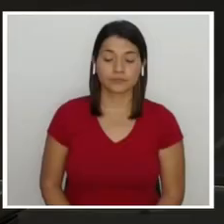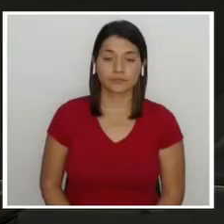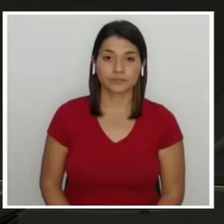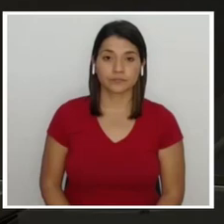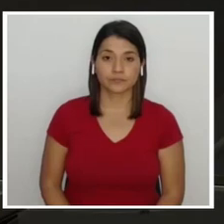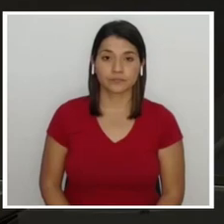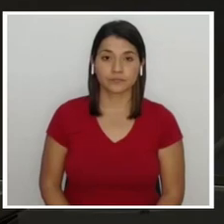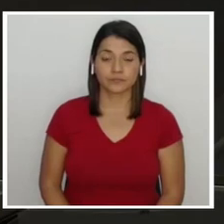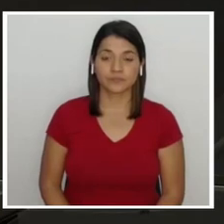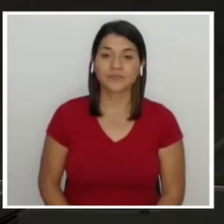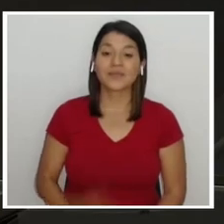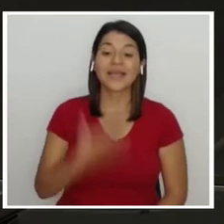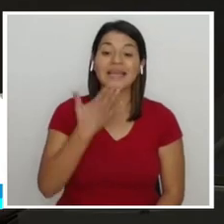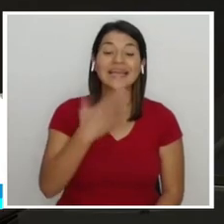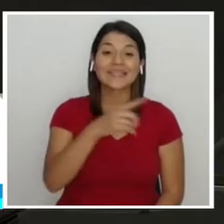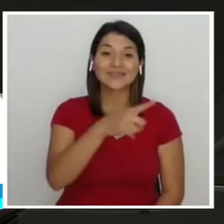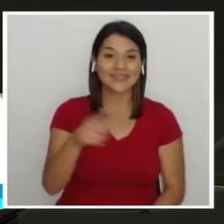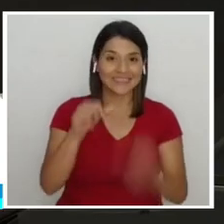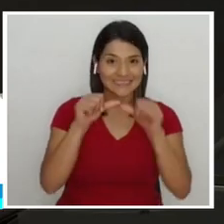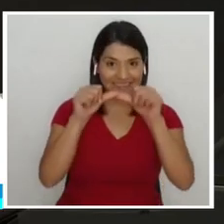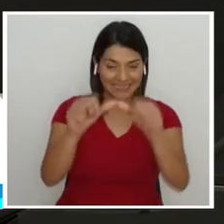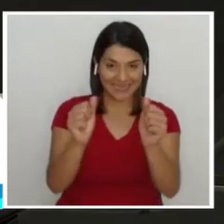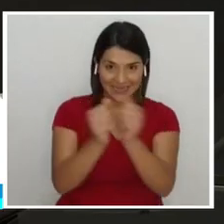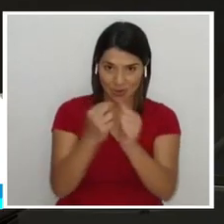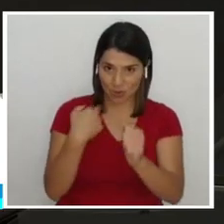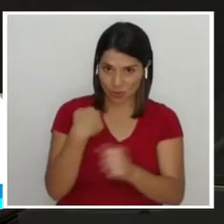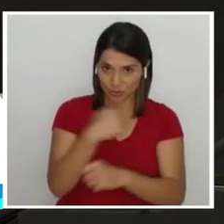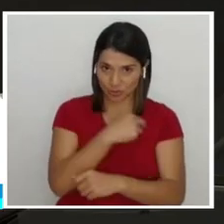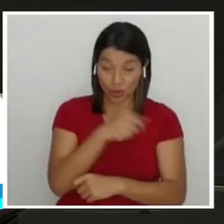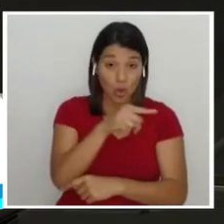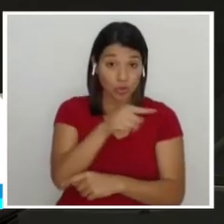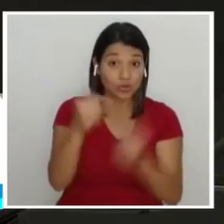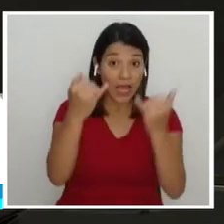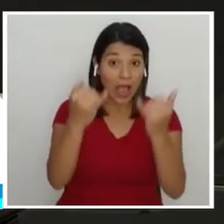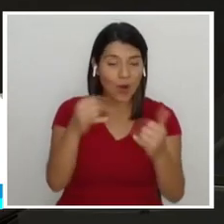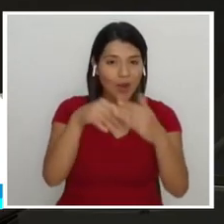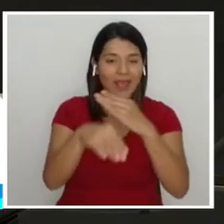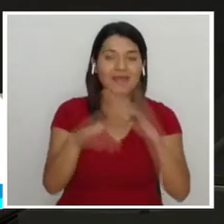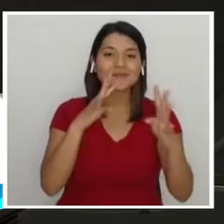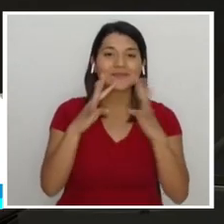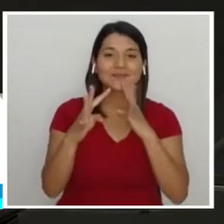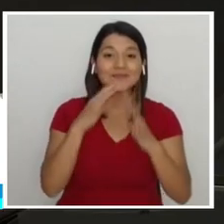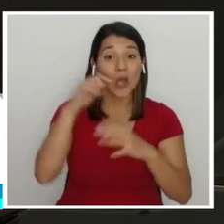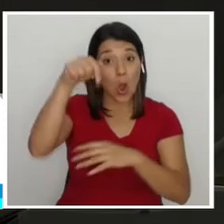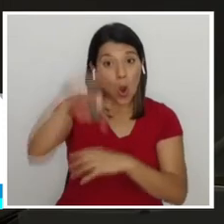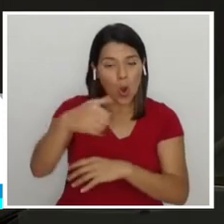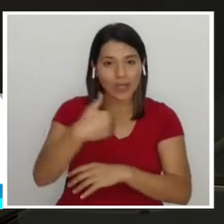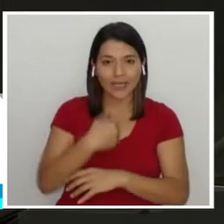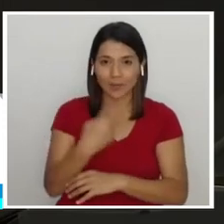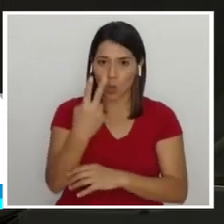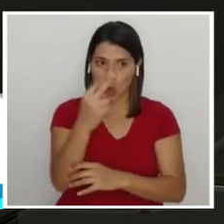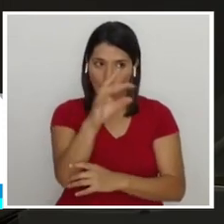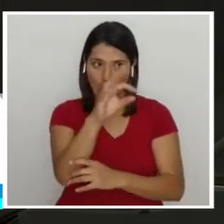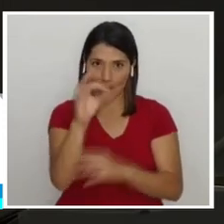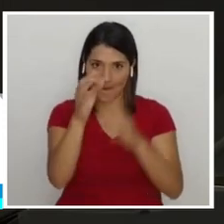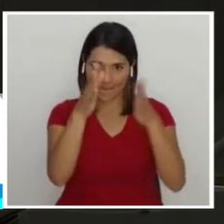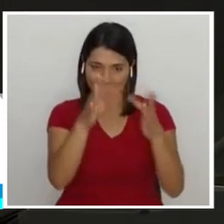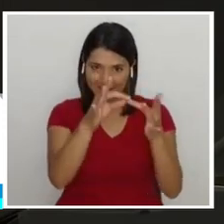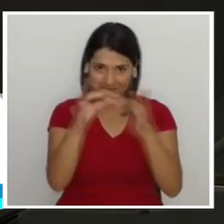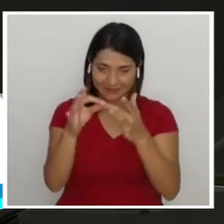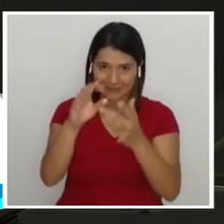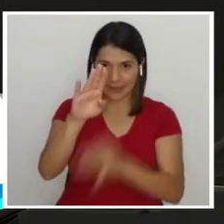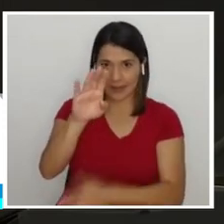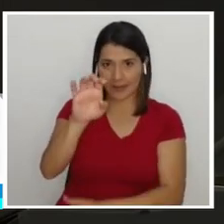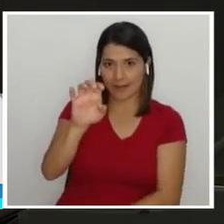Gracias por continuar con nosotros. Usted está en Conversamos. Hoy tenemos dos invitados muy especiales, don Bernie Sandoval, jefe